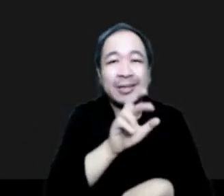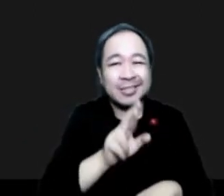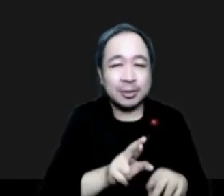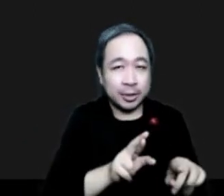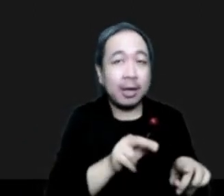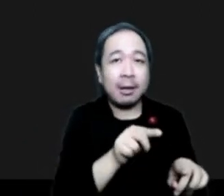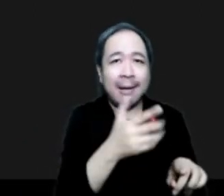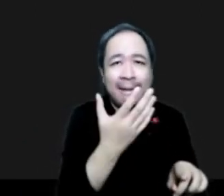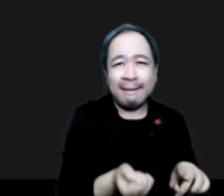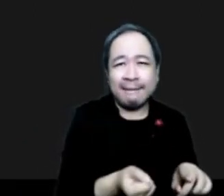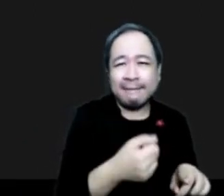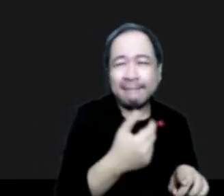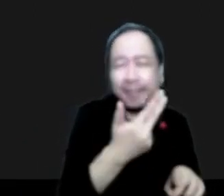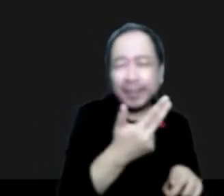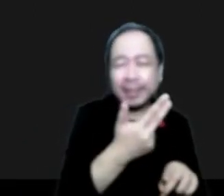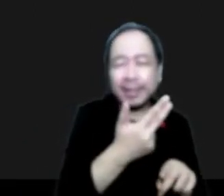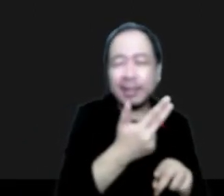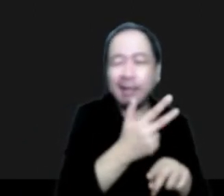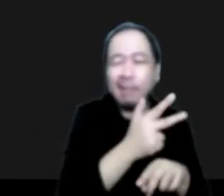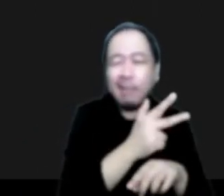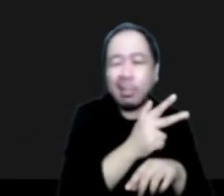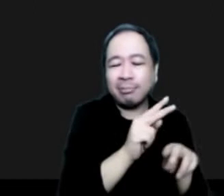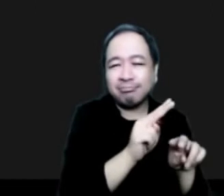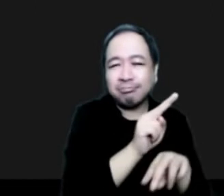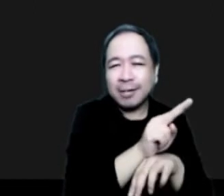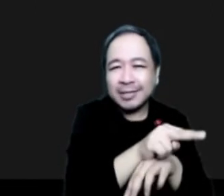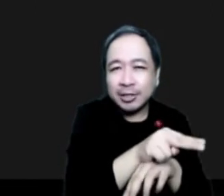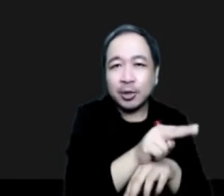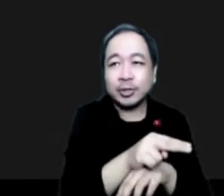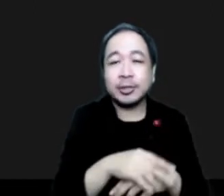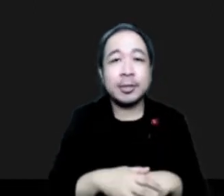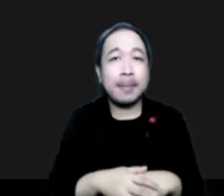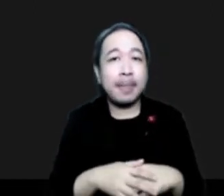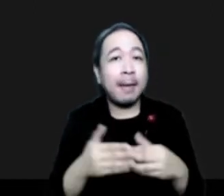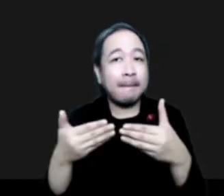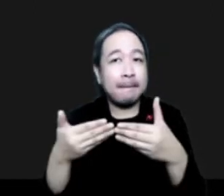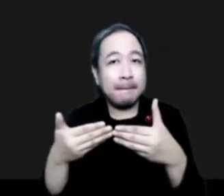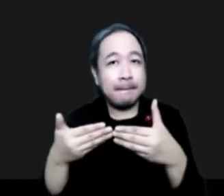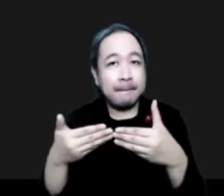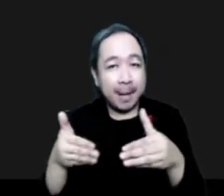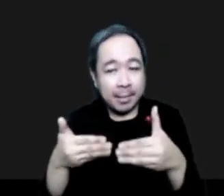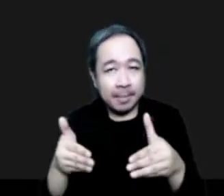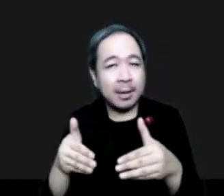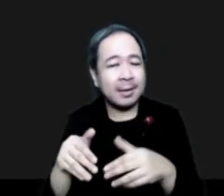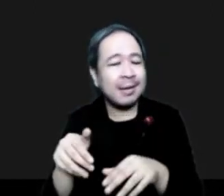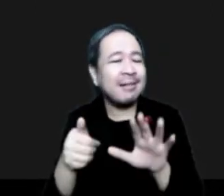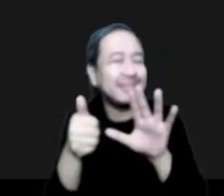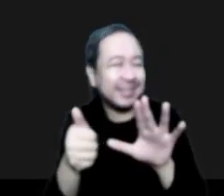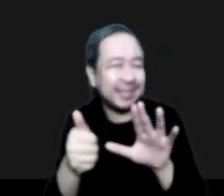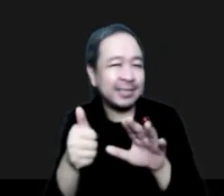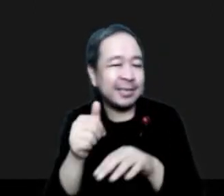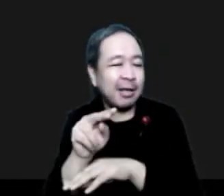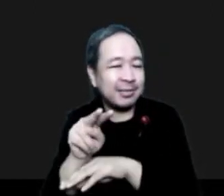instalaron seis sensores, un sistema de explotación y también en Panamá está ubicado el